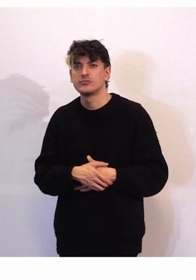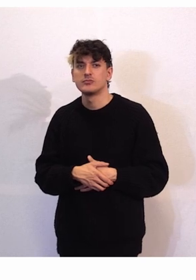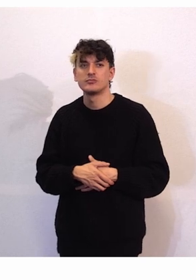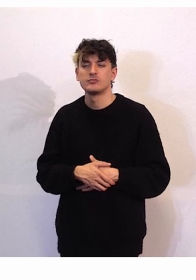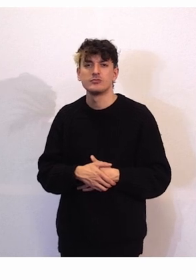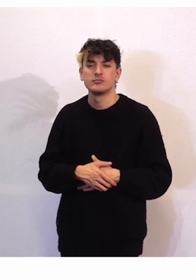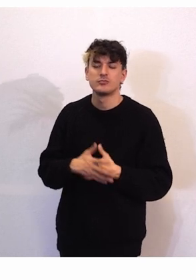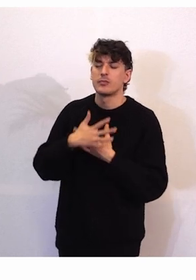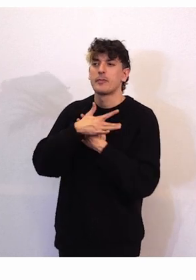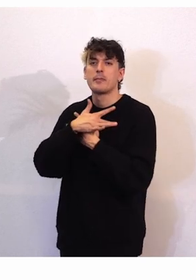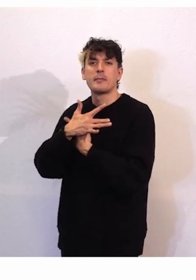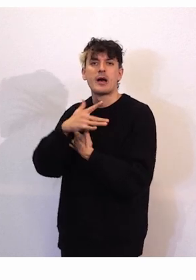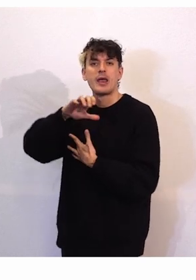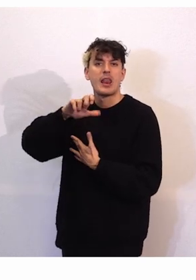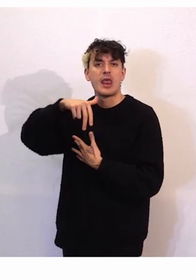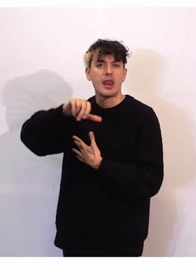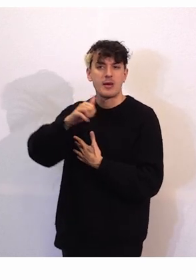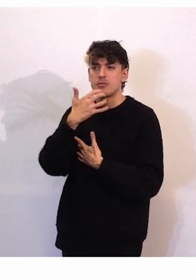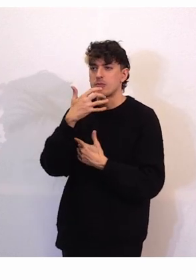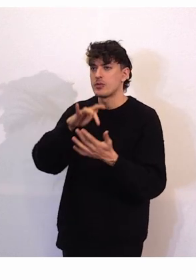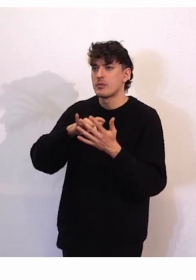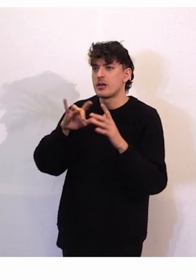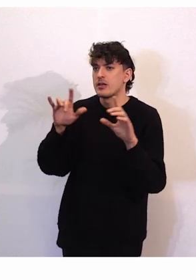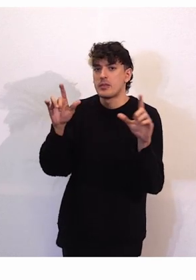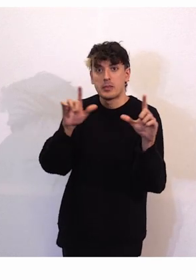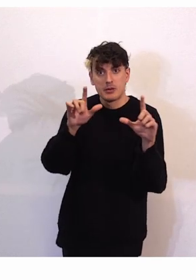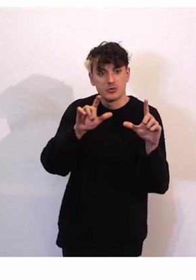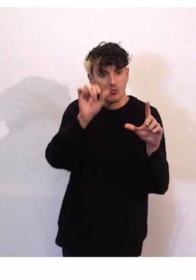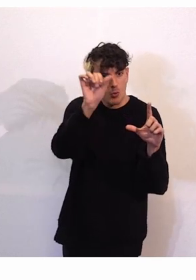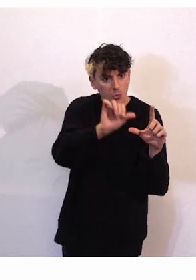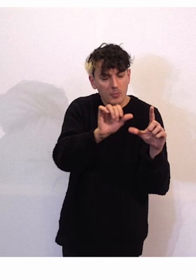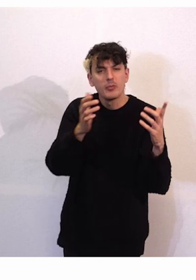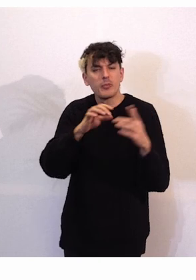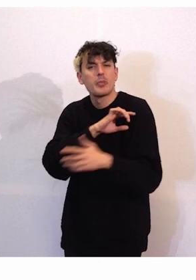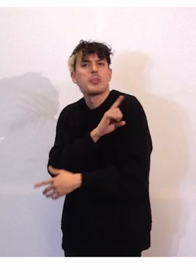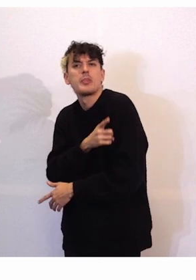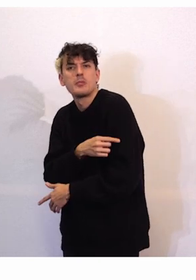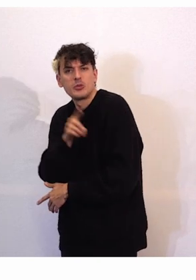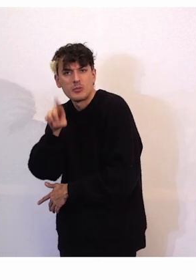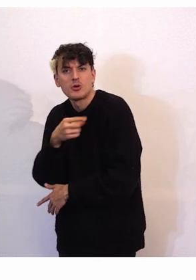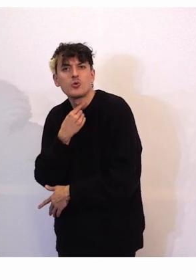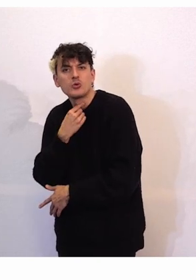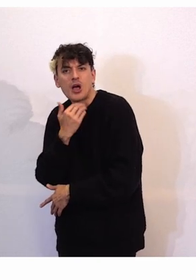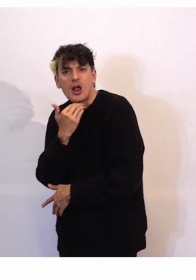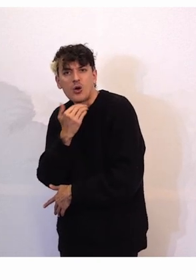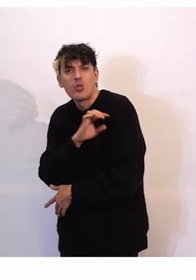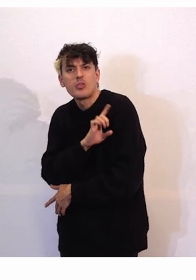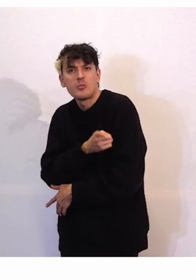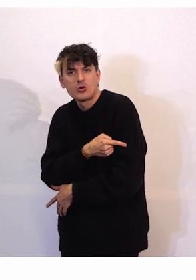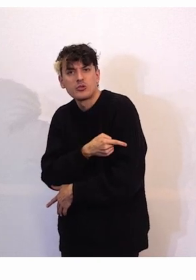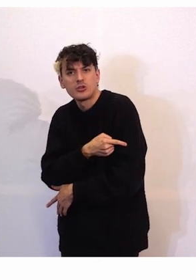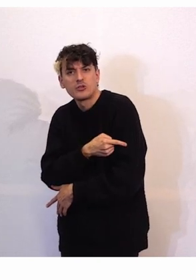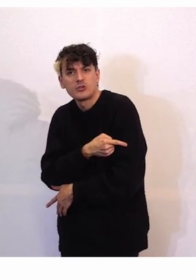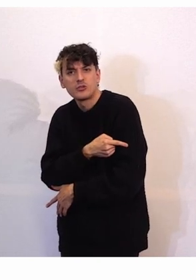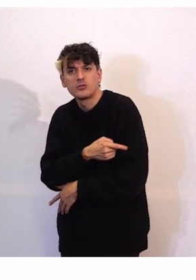María Elena, así de que ve la televisión, ¿a ella le gusta algún deporte? No lo he entendido. Sí, que quiero deporte. Decir ¿Qué